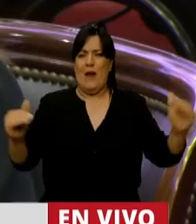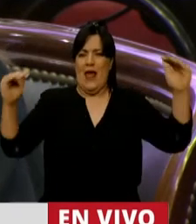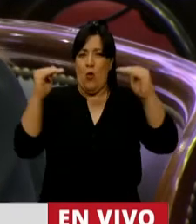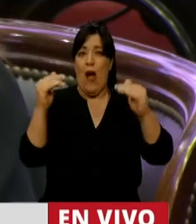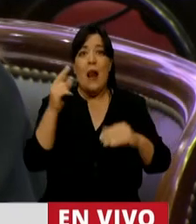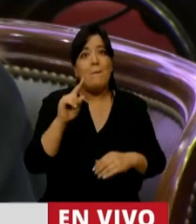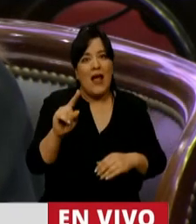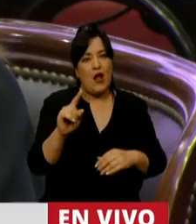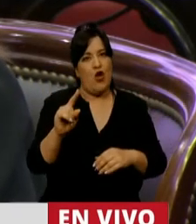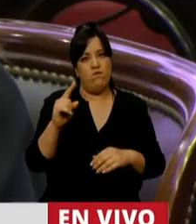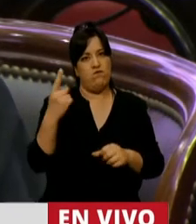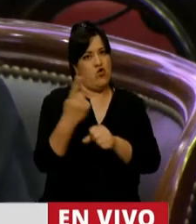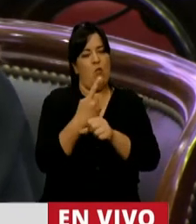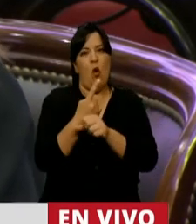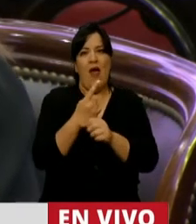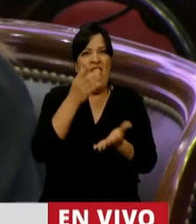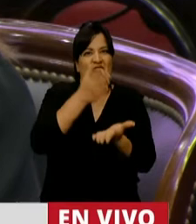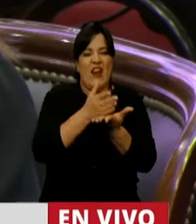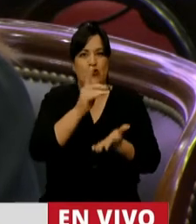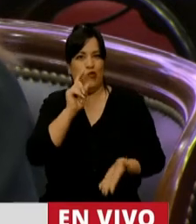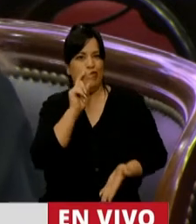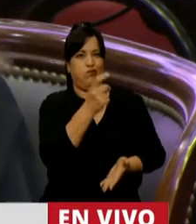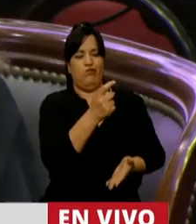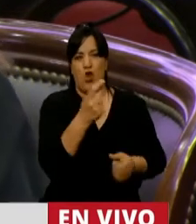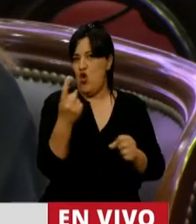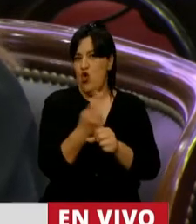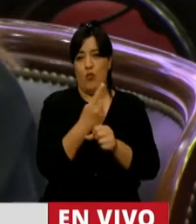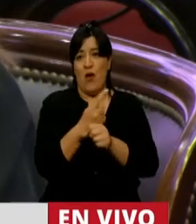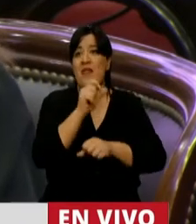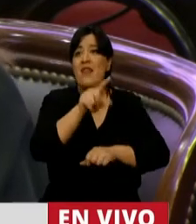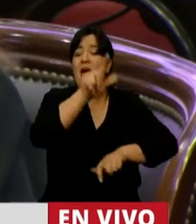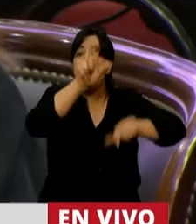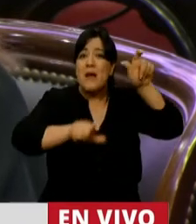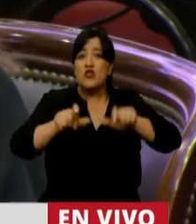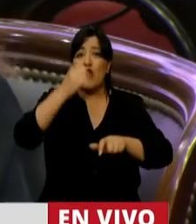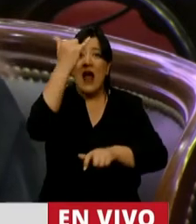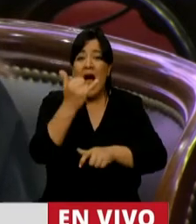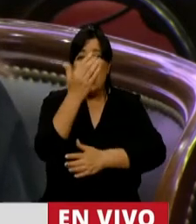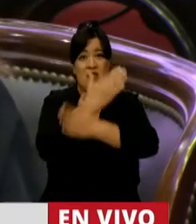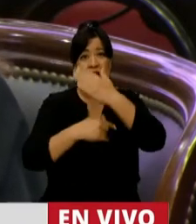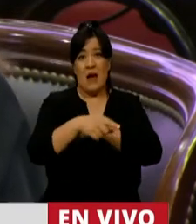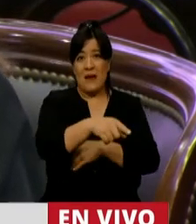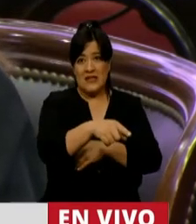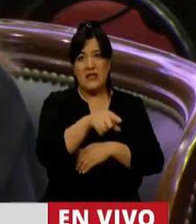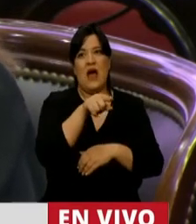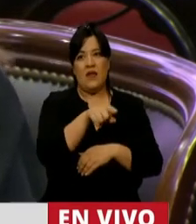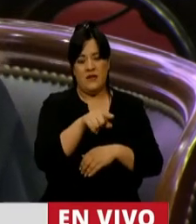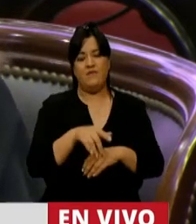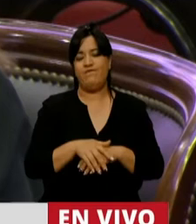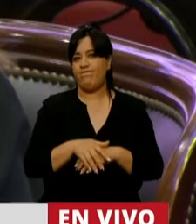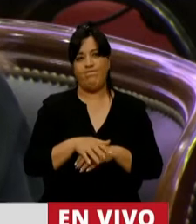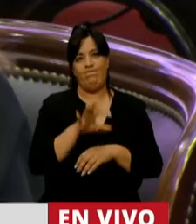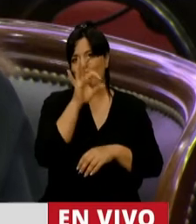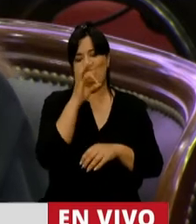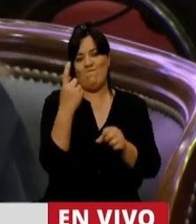ser vulnerando los derechos de las personas con discapacidad donde se empieza.